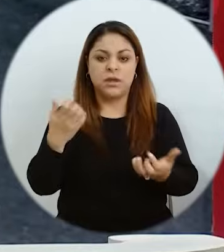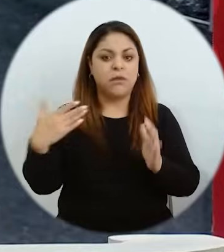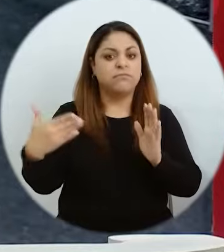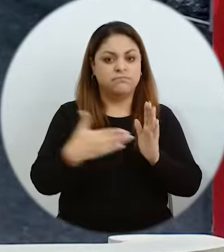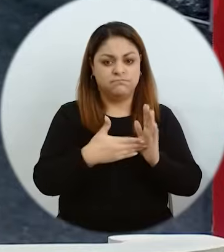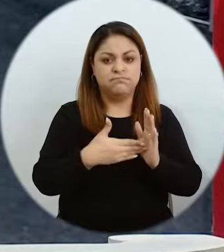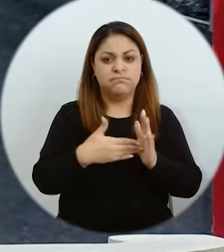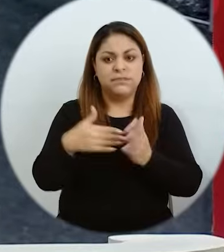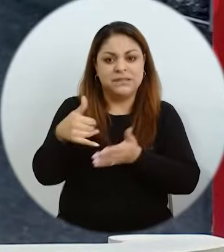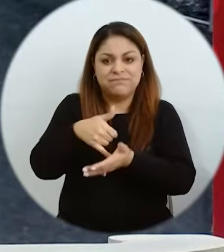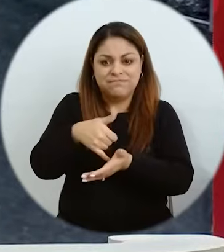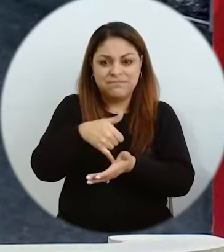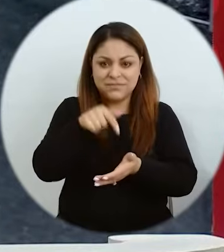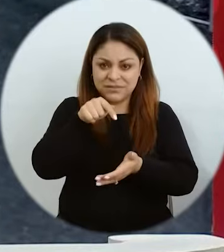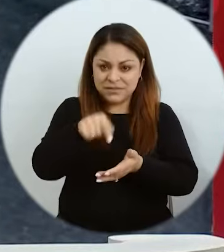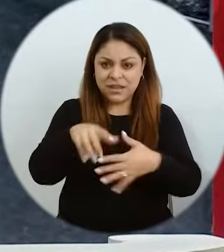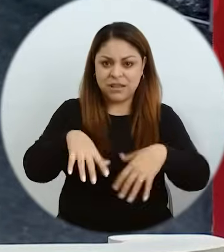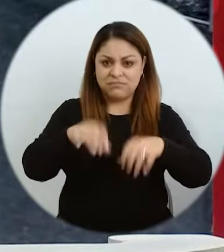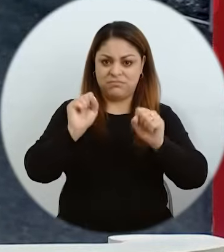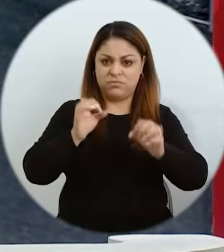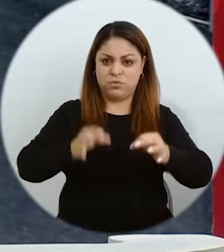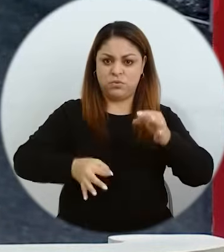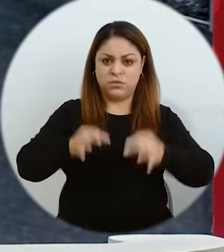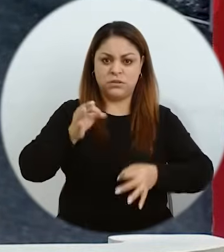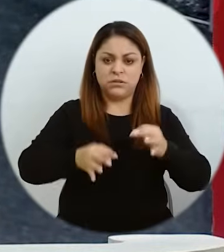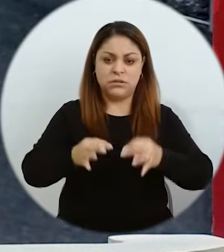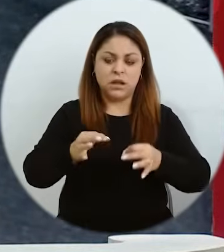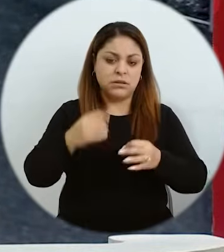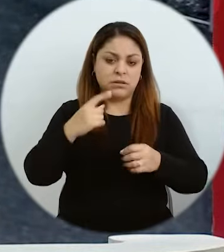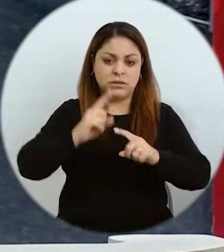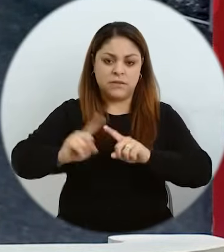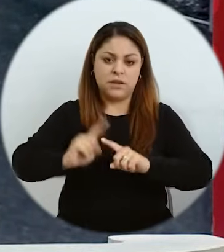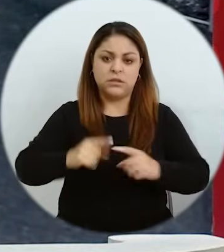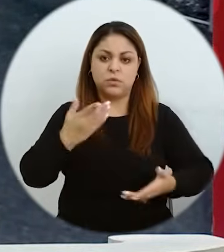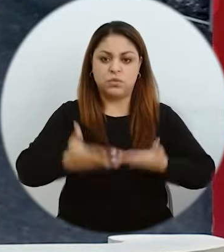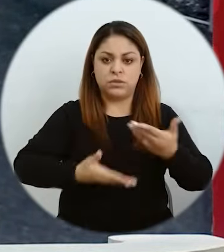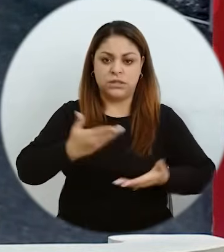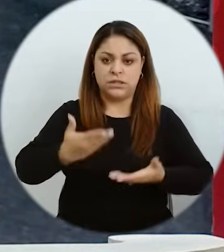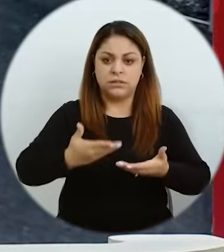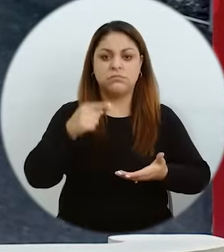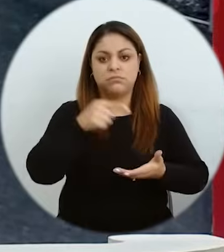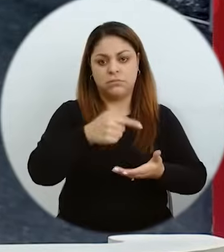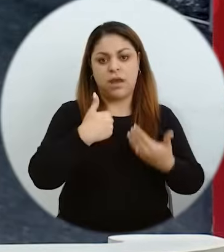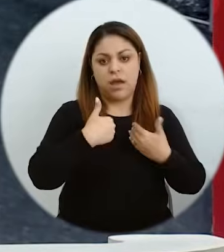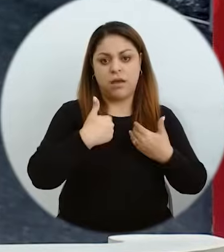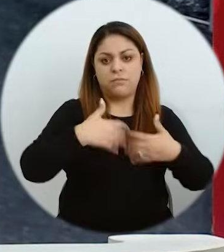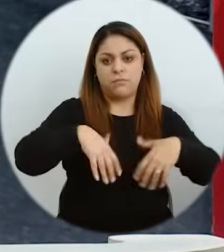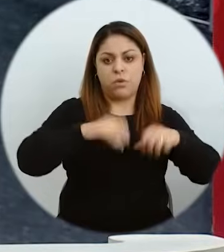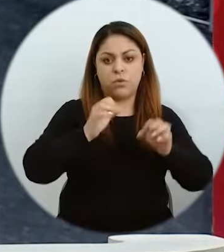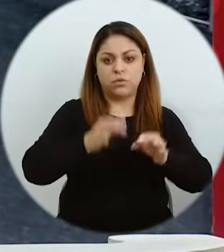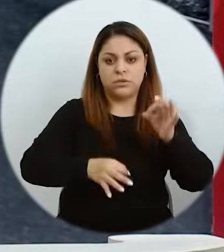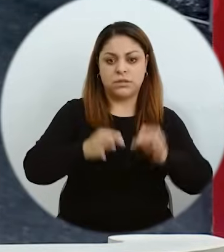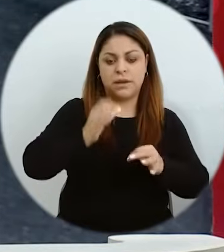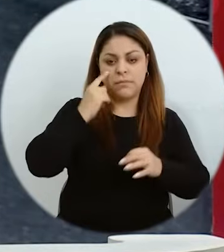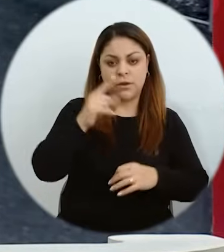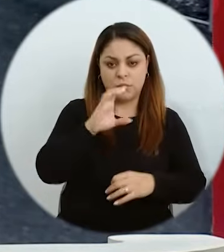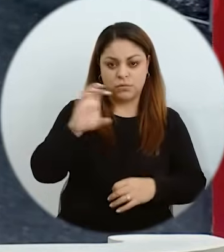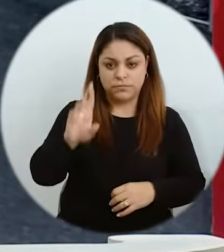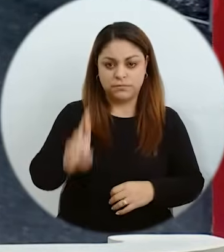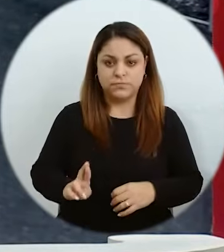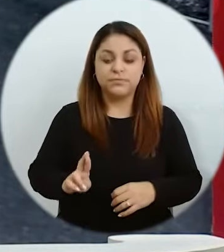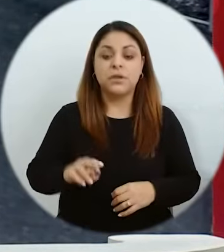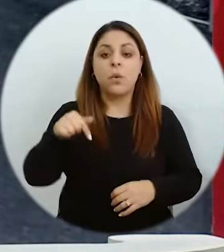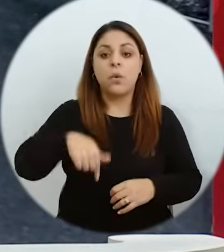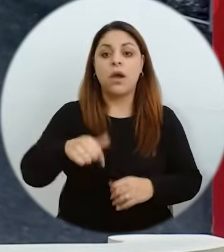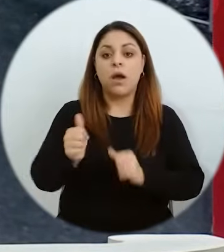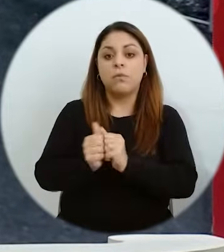cualquier debilitamiento que pueda sufrir la Administración de Justicia y los diferentes servicios que brinda el Poder Judicial en el país. Para hablar